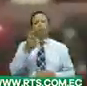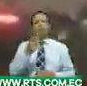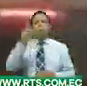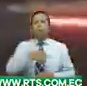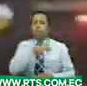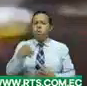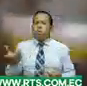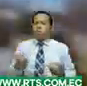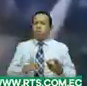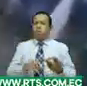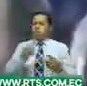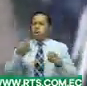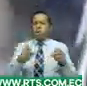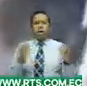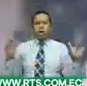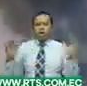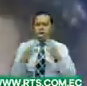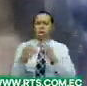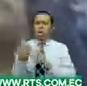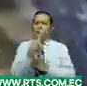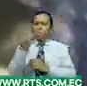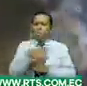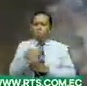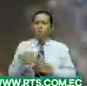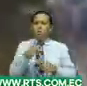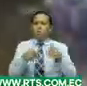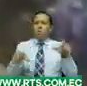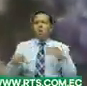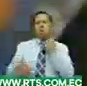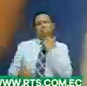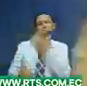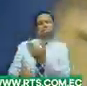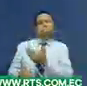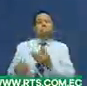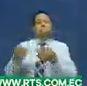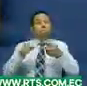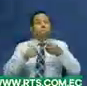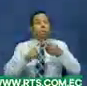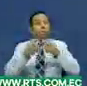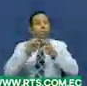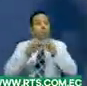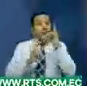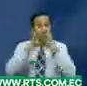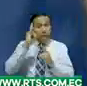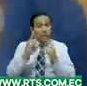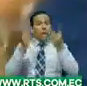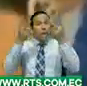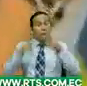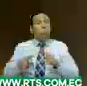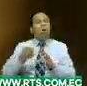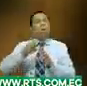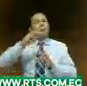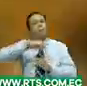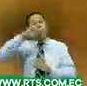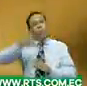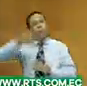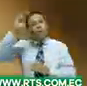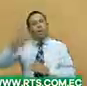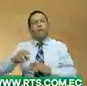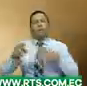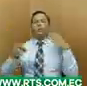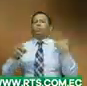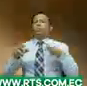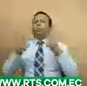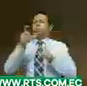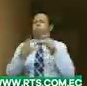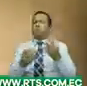formaron aglomeraciones, no solo en el malecón de Salinas, en Montañita tampoco se respetó el no consumo de bebidas alcohólicas. Varios videos